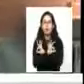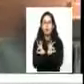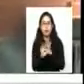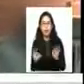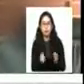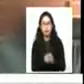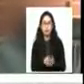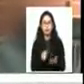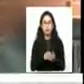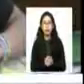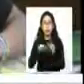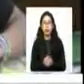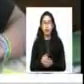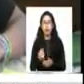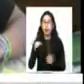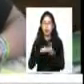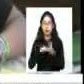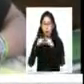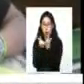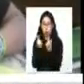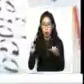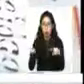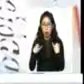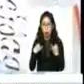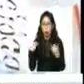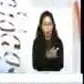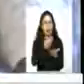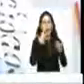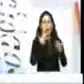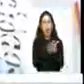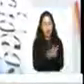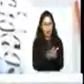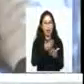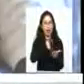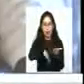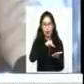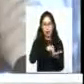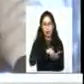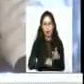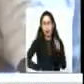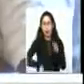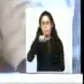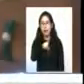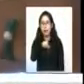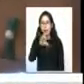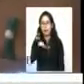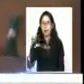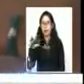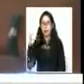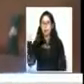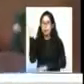lleve que comer a la calle, y por eso es que ellos han tocado las puertas de los centros de acogida. Son más de 100 días que